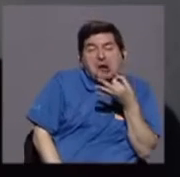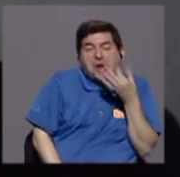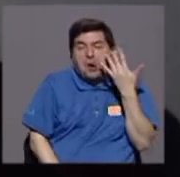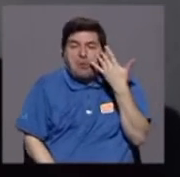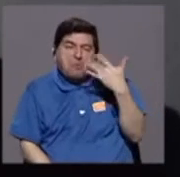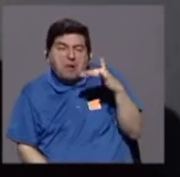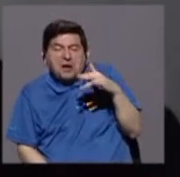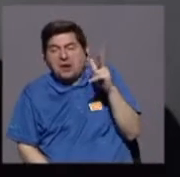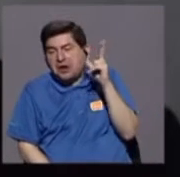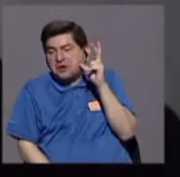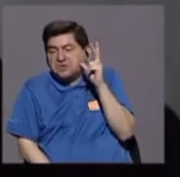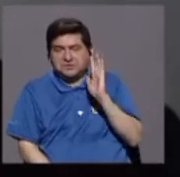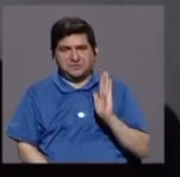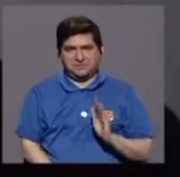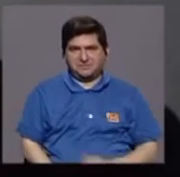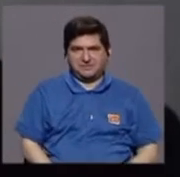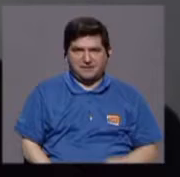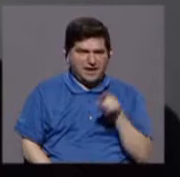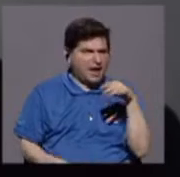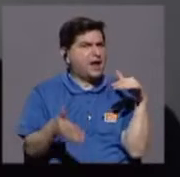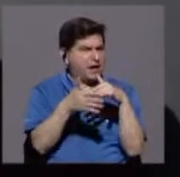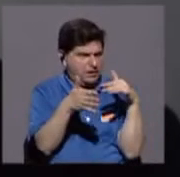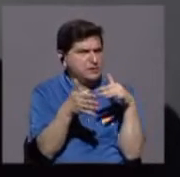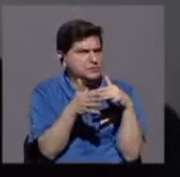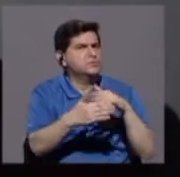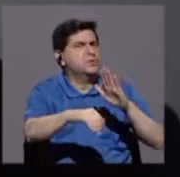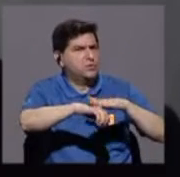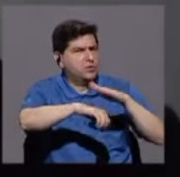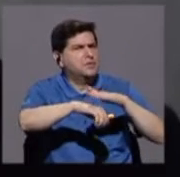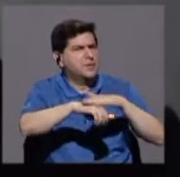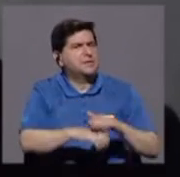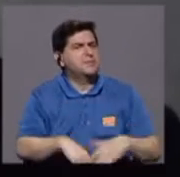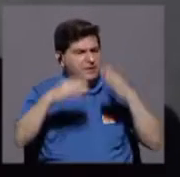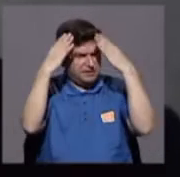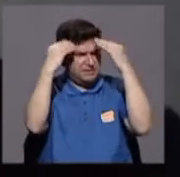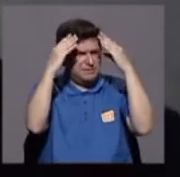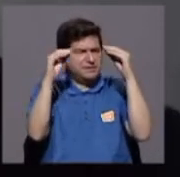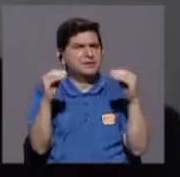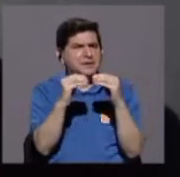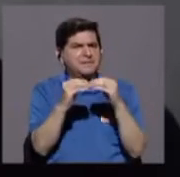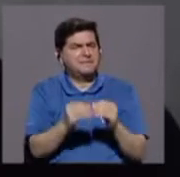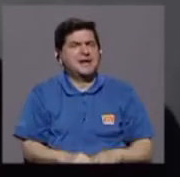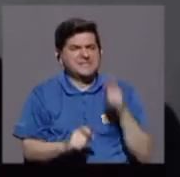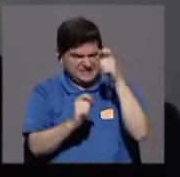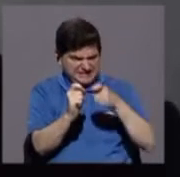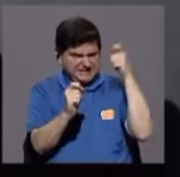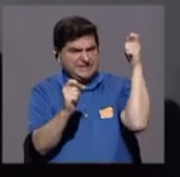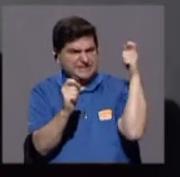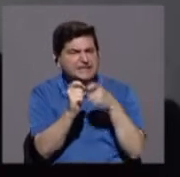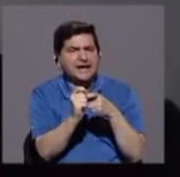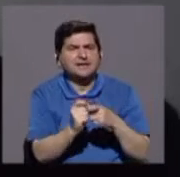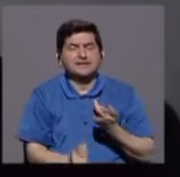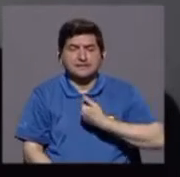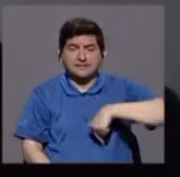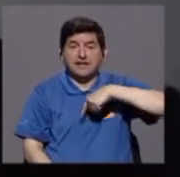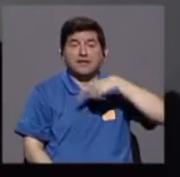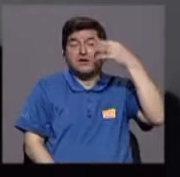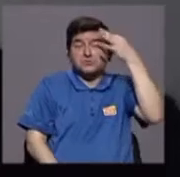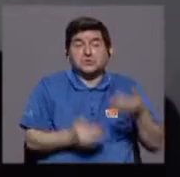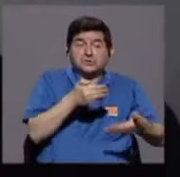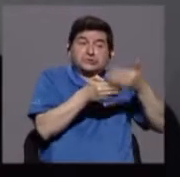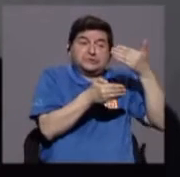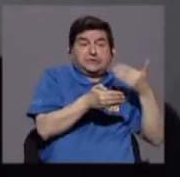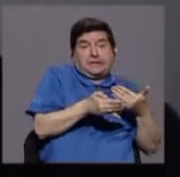suena. Y creo que este estudio permite aportar alguna información un poco más dura en cuanto a nuestras creencias